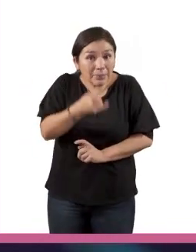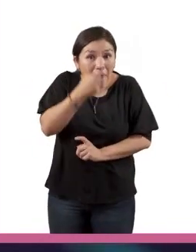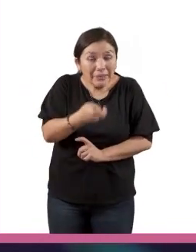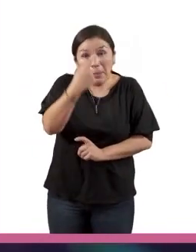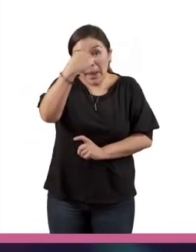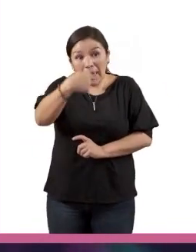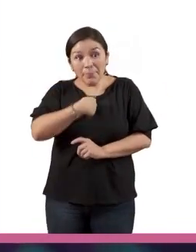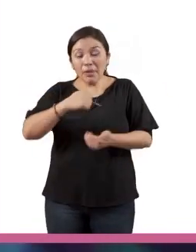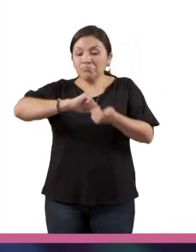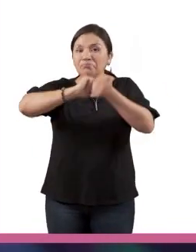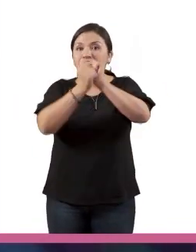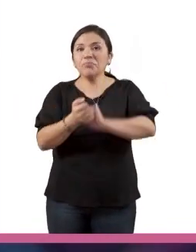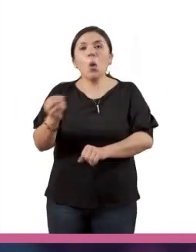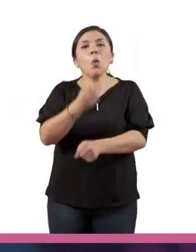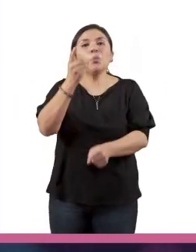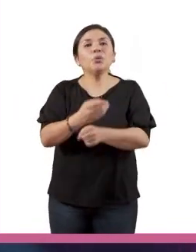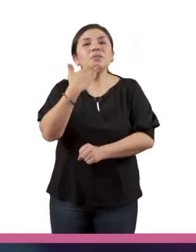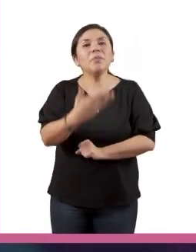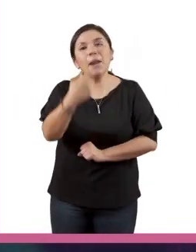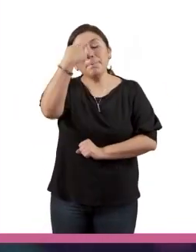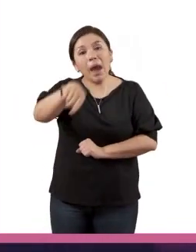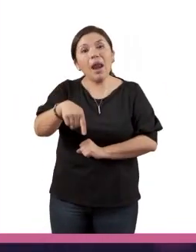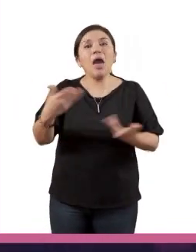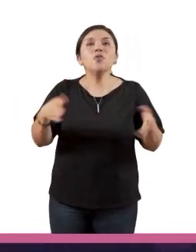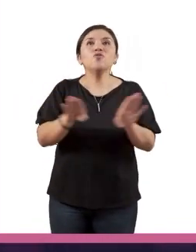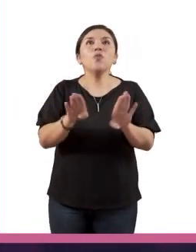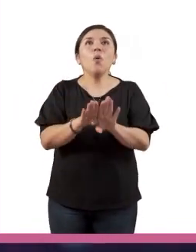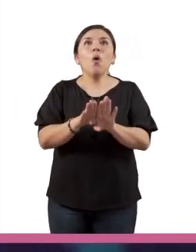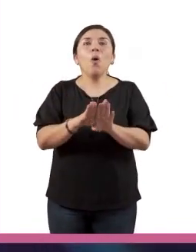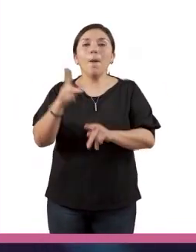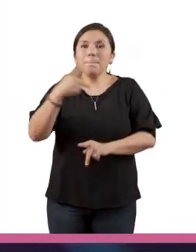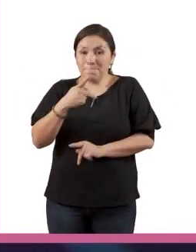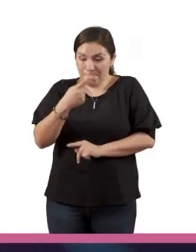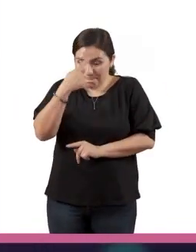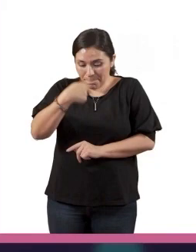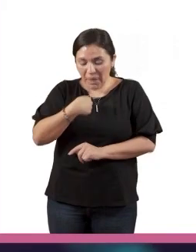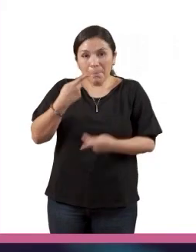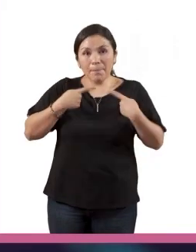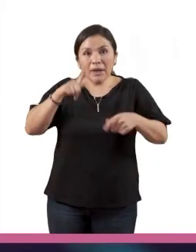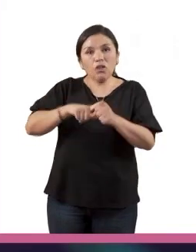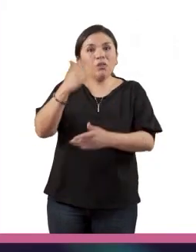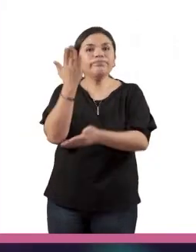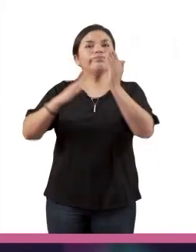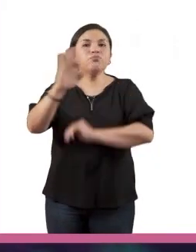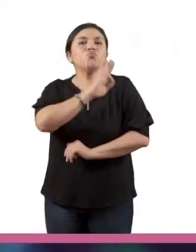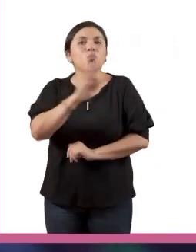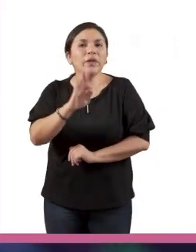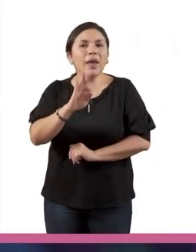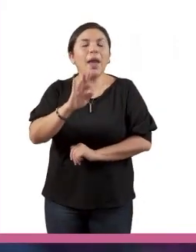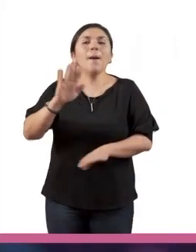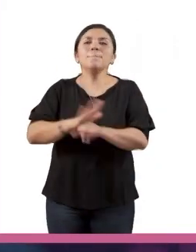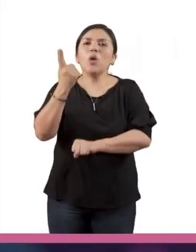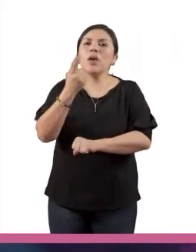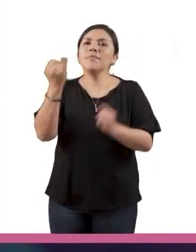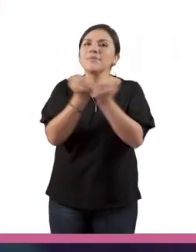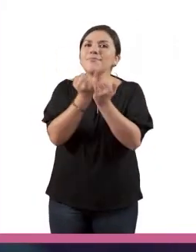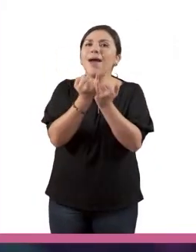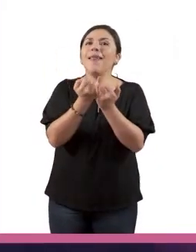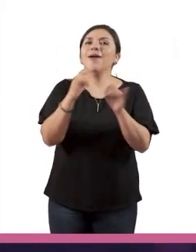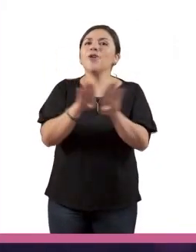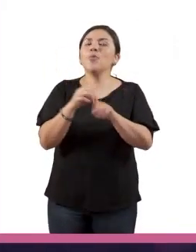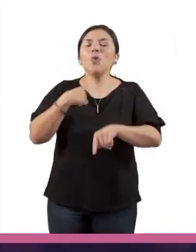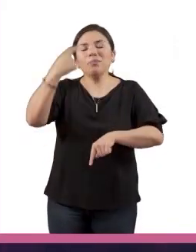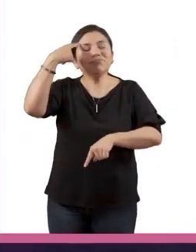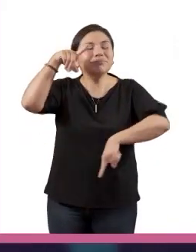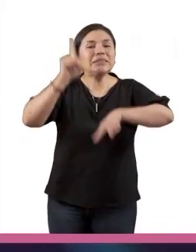la verdad me ha dado una gran oportunidad, a tanto de como crecimiento y como persona, porque ha también